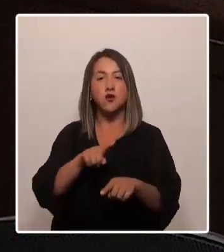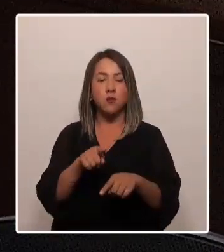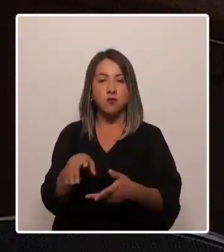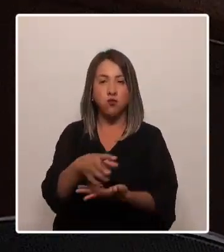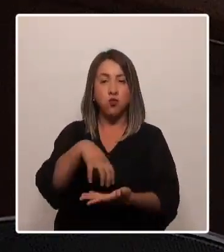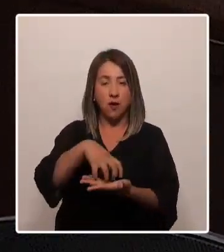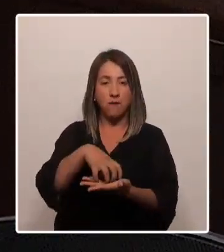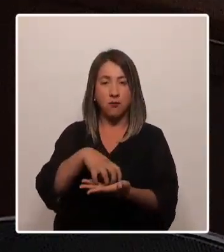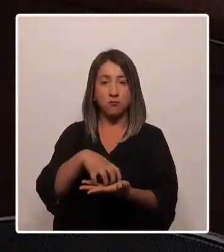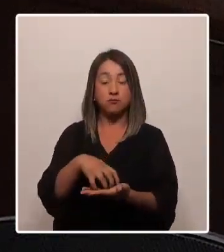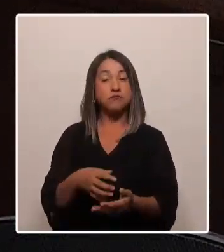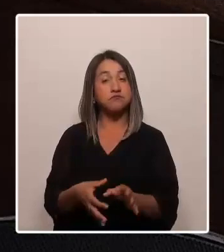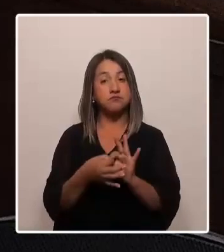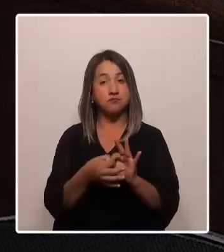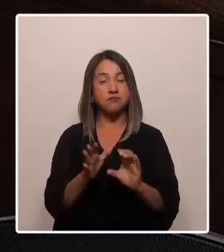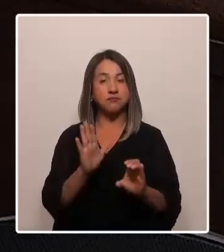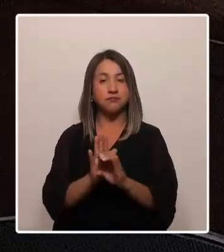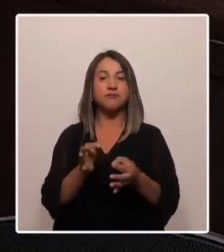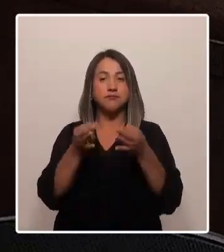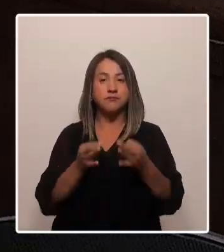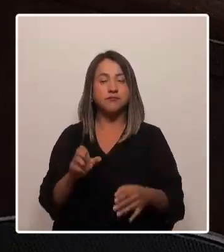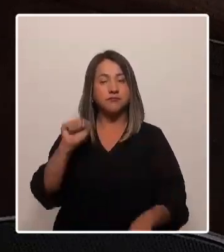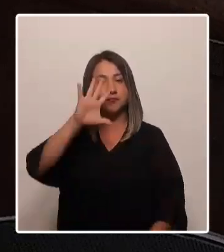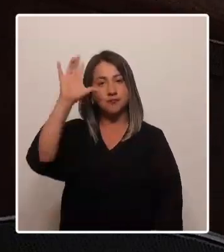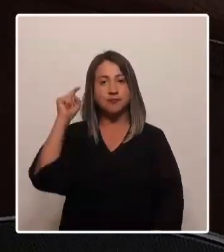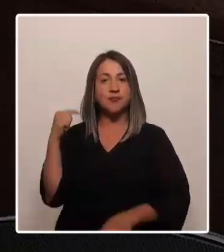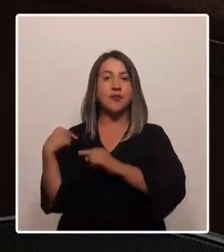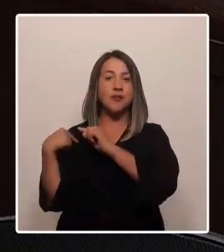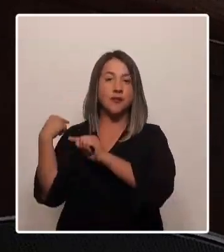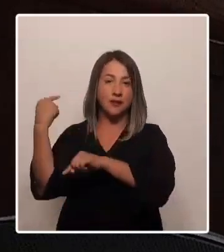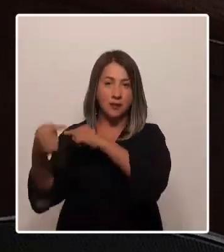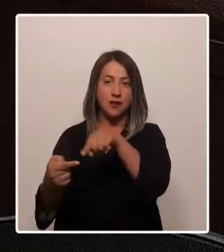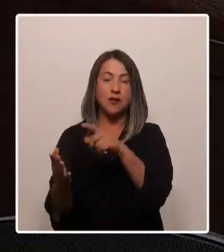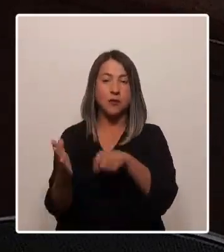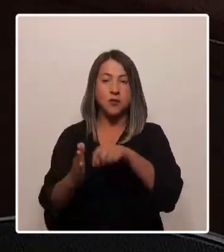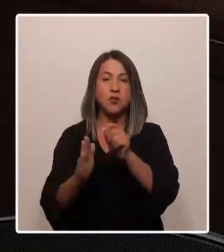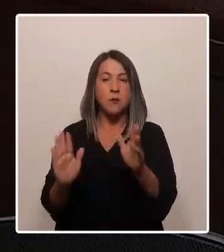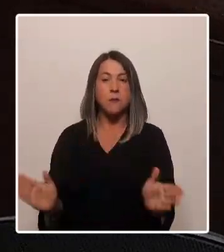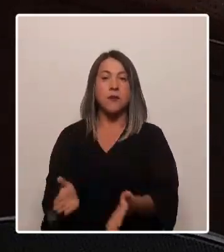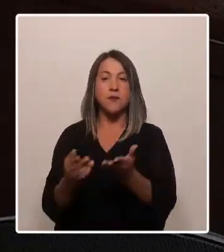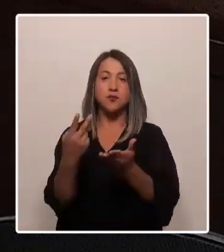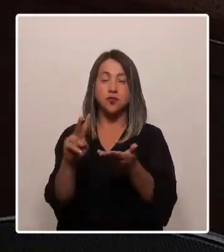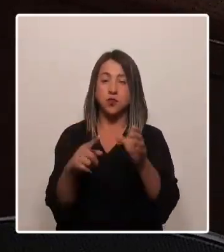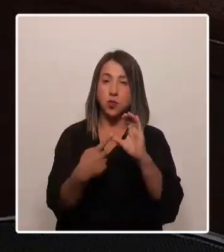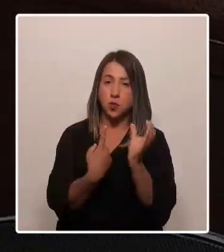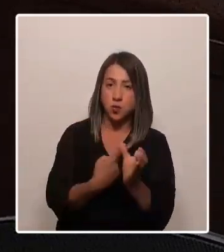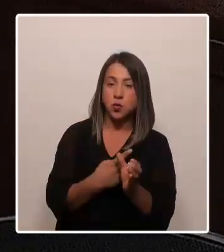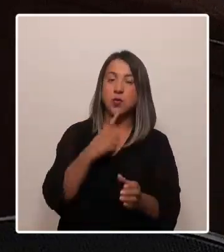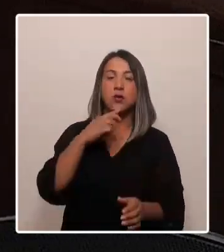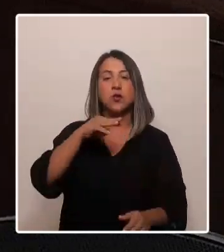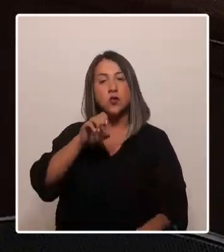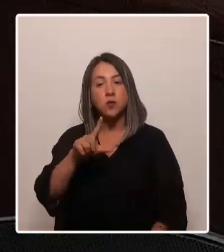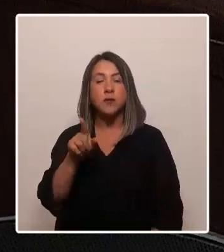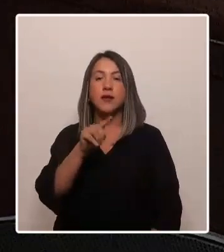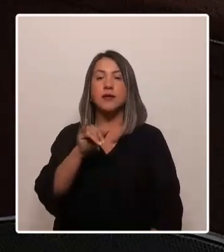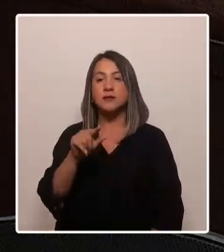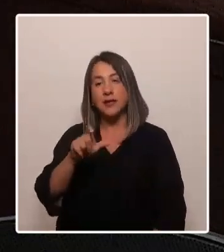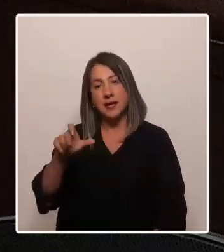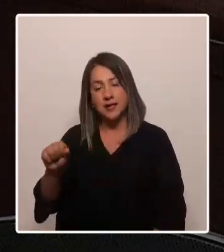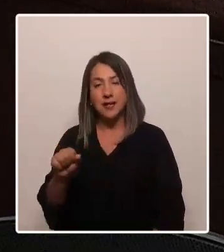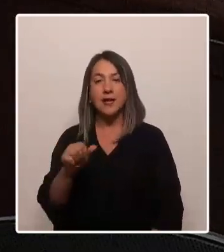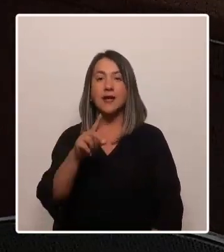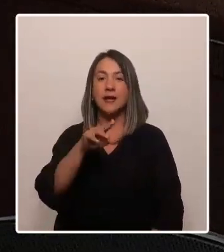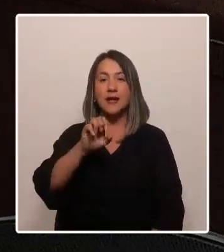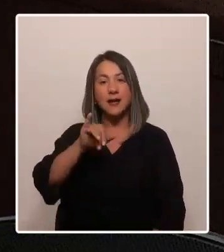la participación del pueblo tribal afrodescendiente y la promoción de sus culturas, del tumbe, de la saya, del hip hop, del reggae,